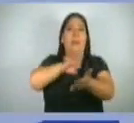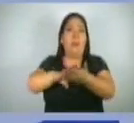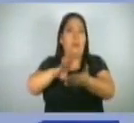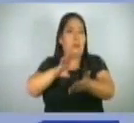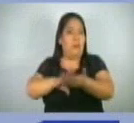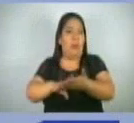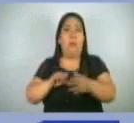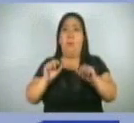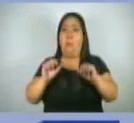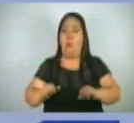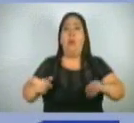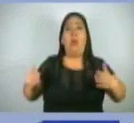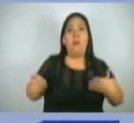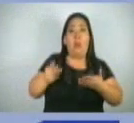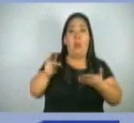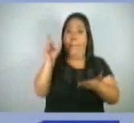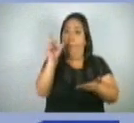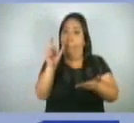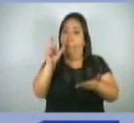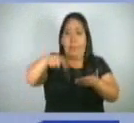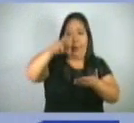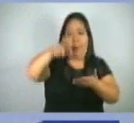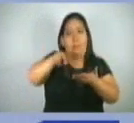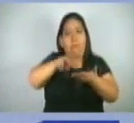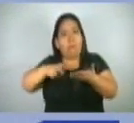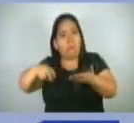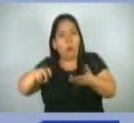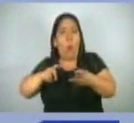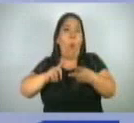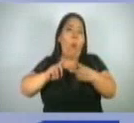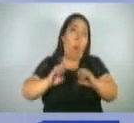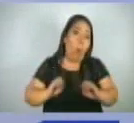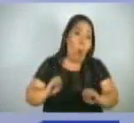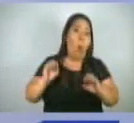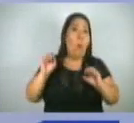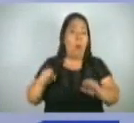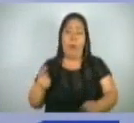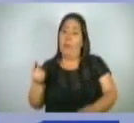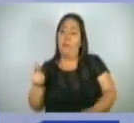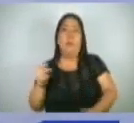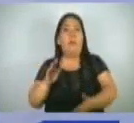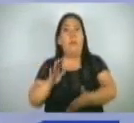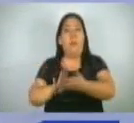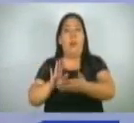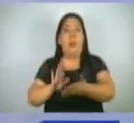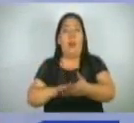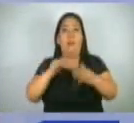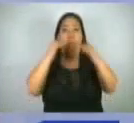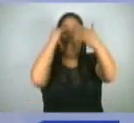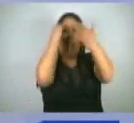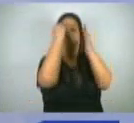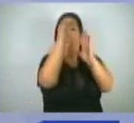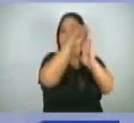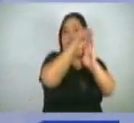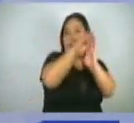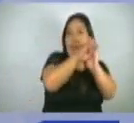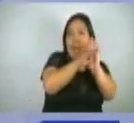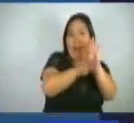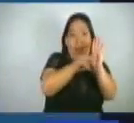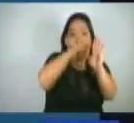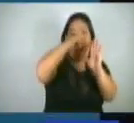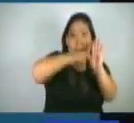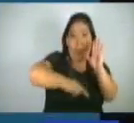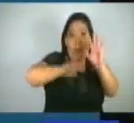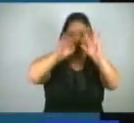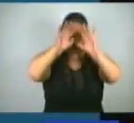puede realizarla con la tarjeta de crédito o débito, y si prefiere pagar en efectivo, debe seguir las instrucciones en el mismo sitio